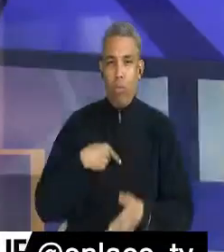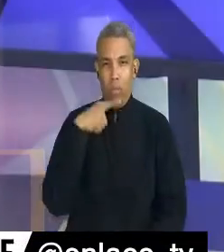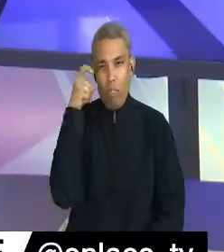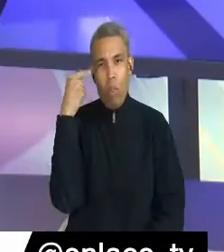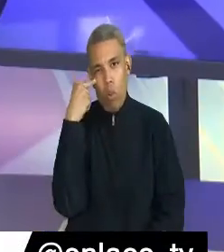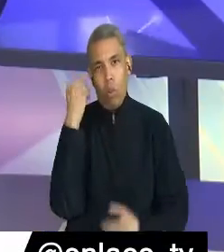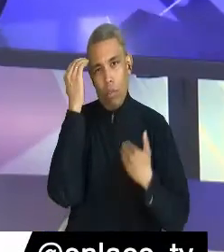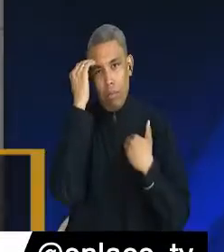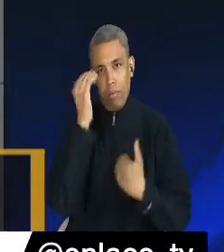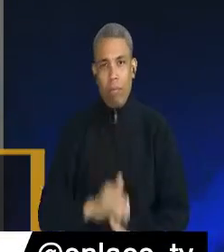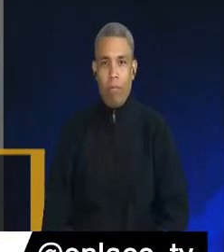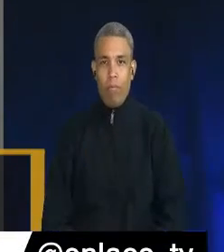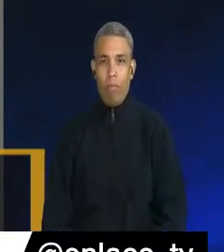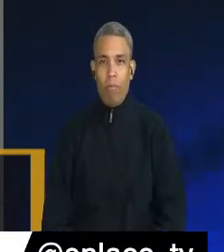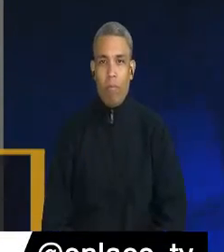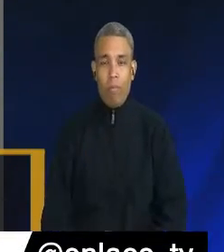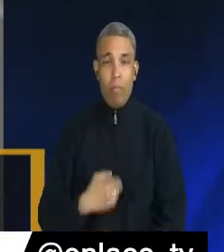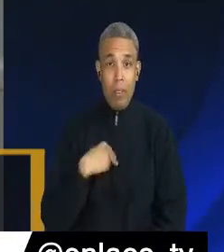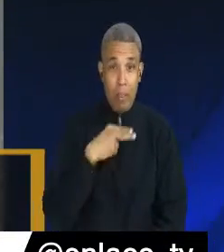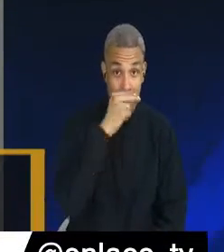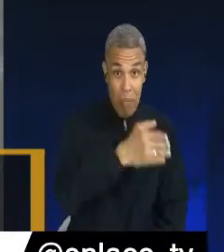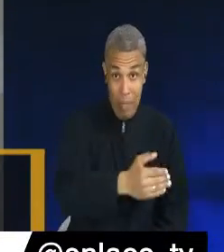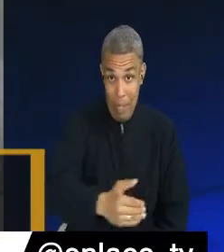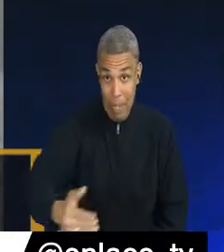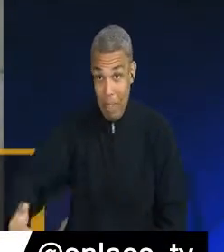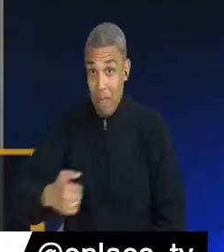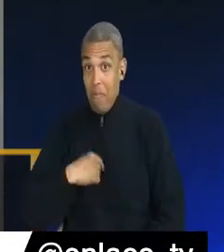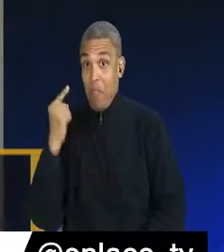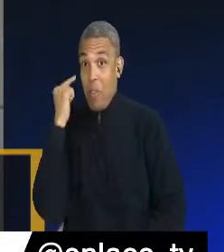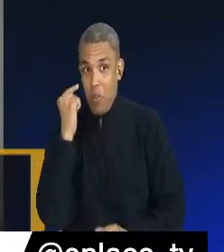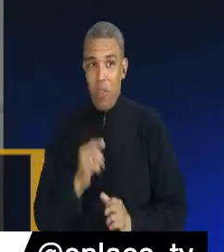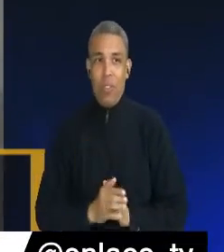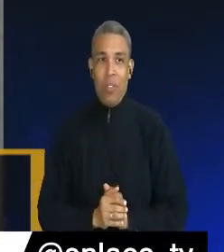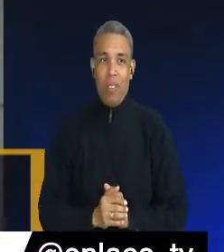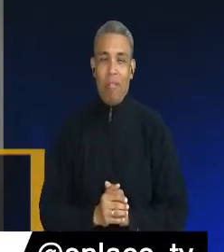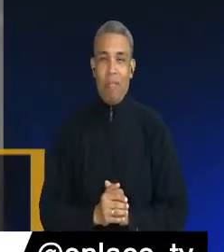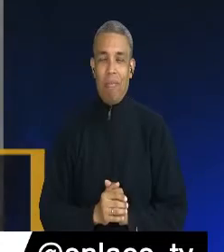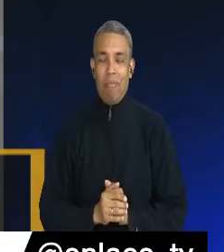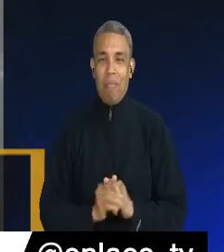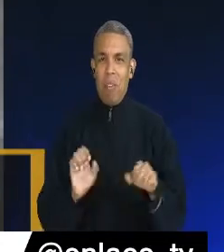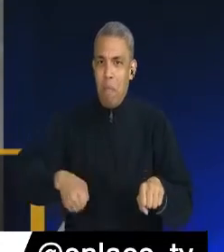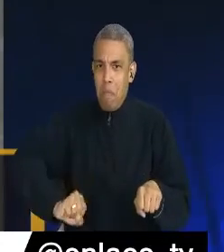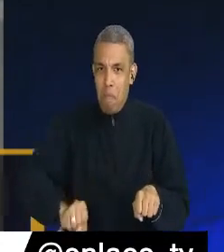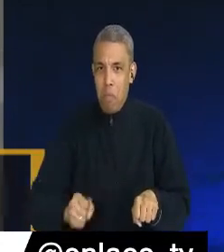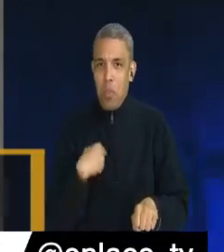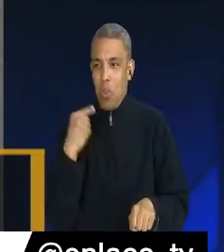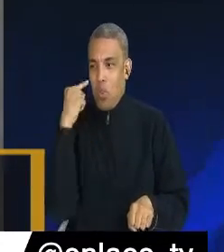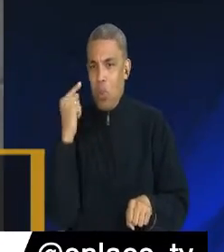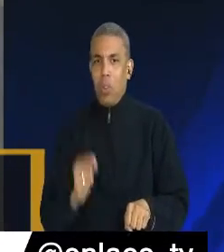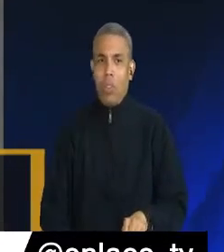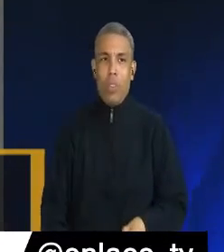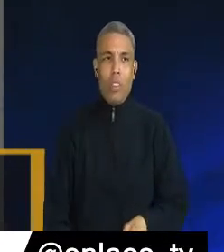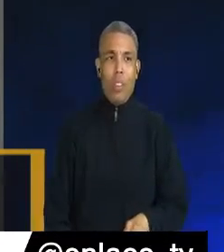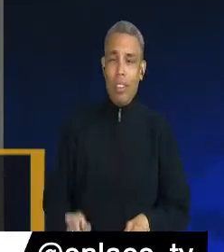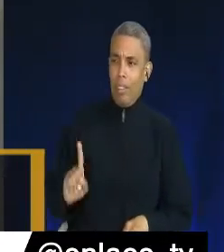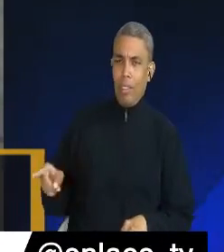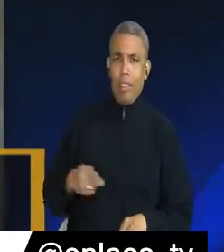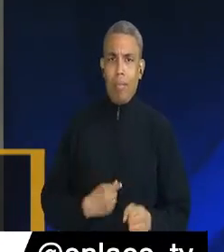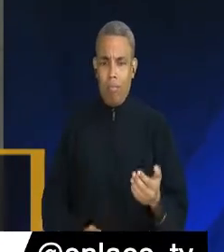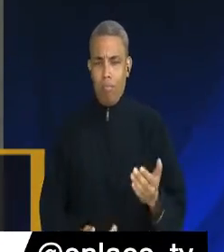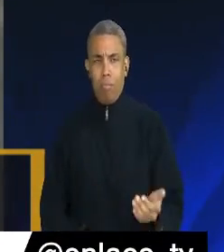y la vida de los menores continúa colocándose en riesgo por parte de algunos conductores de moto en este vídeo denuncian como esta niña es